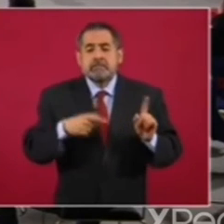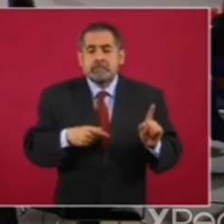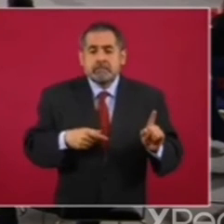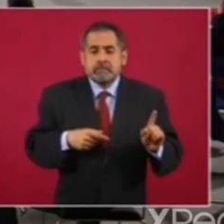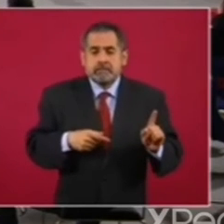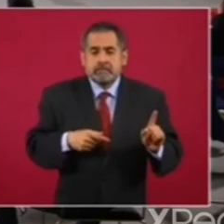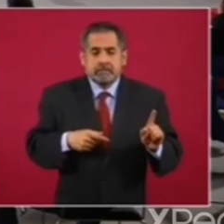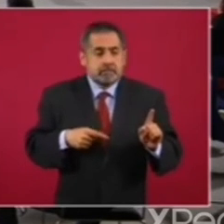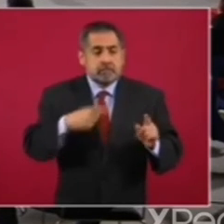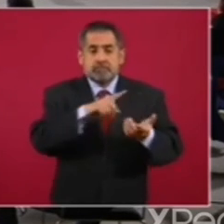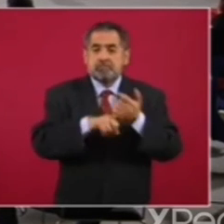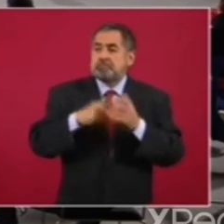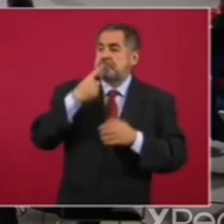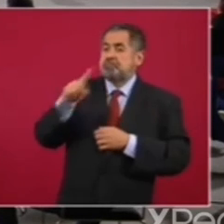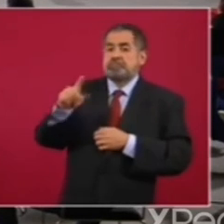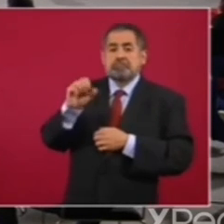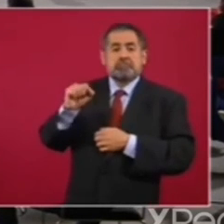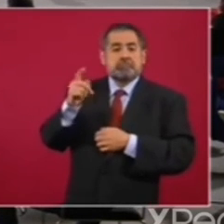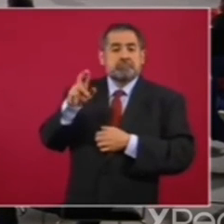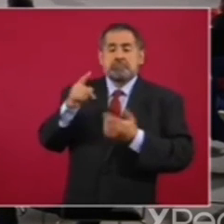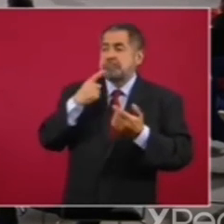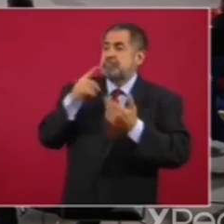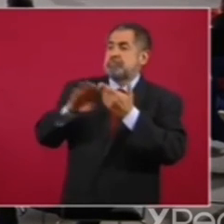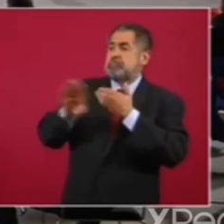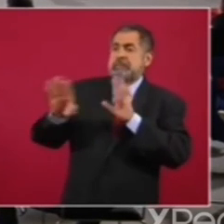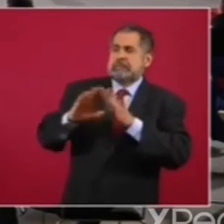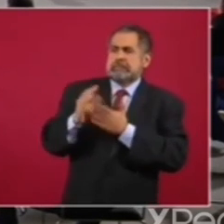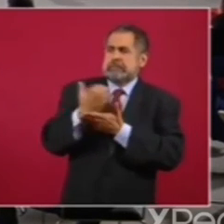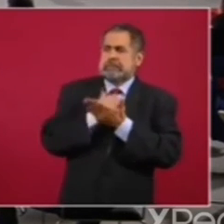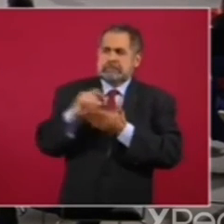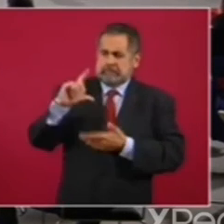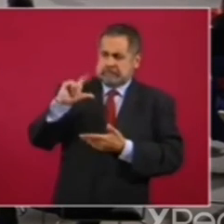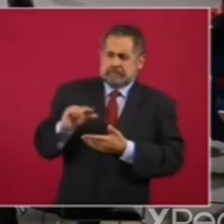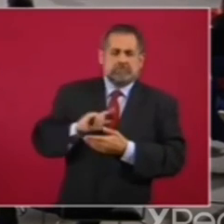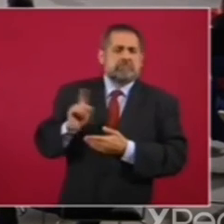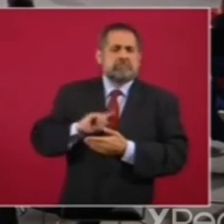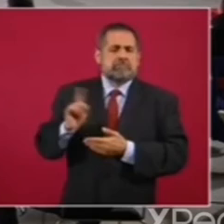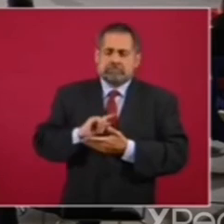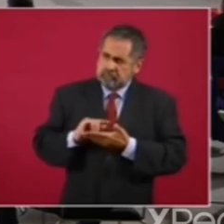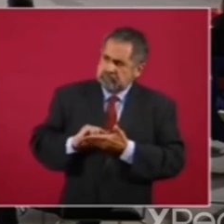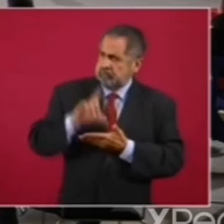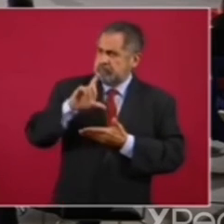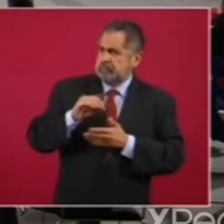Son de los que se ampararon con la reducción del